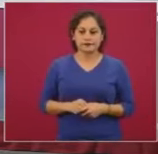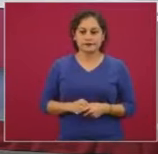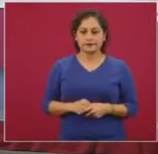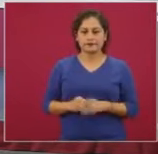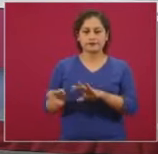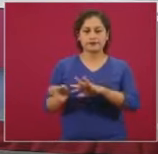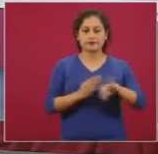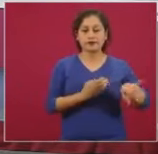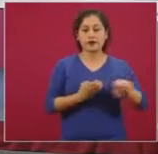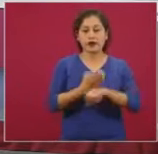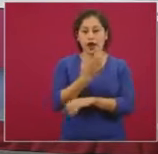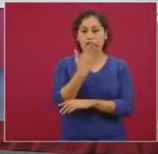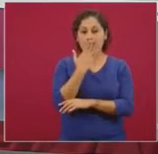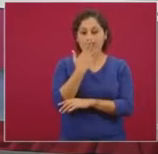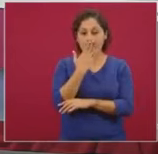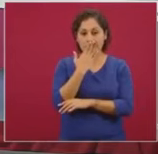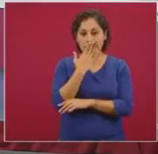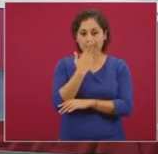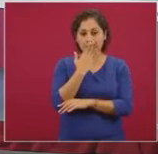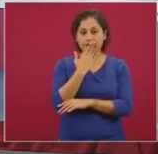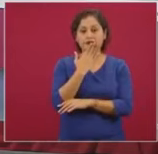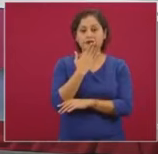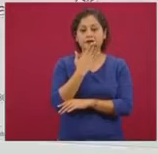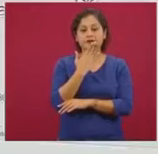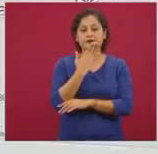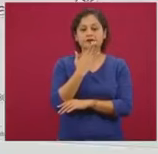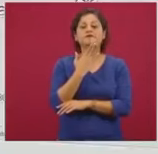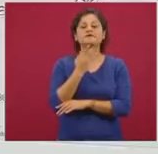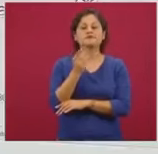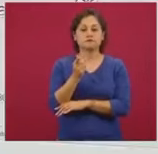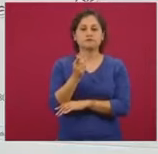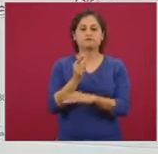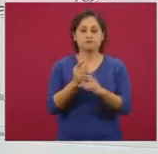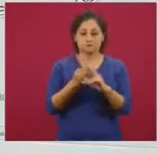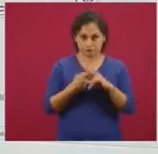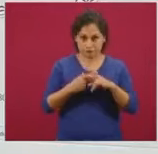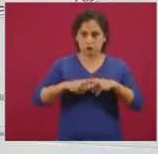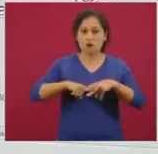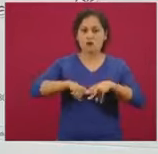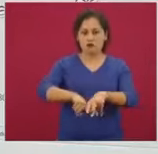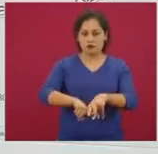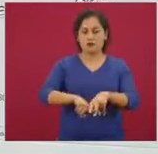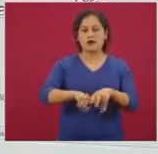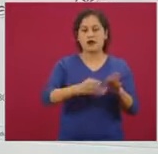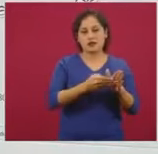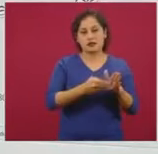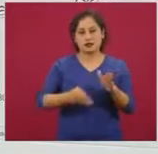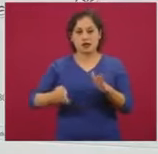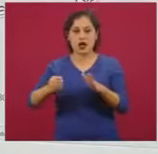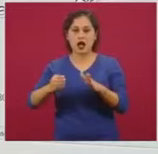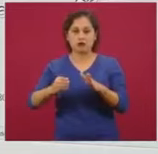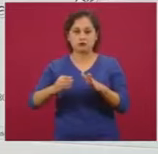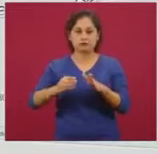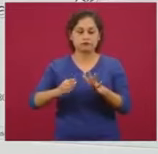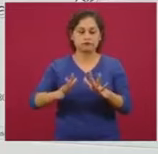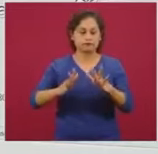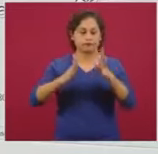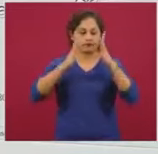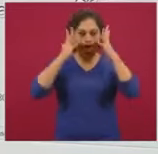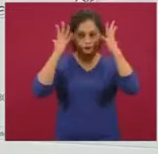Sonora. Sonora también tuvo un incremento importante, muy acelerado, que también es parecido a la curva epidémica.